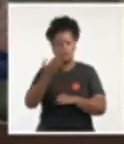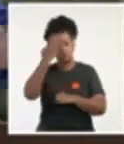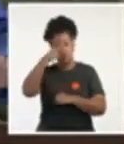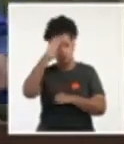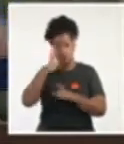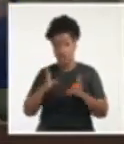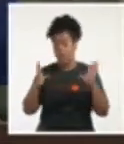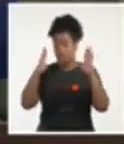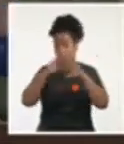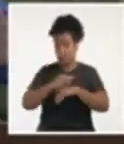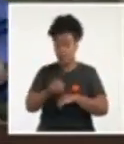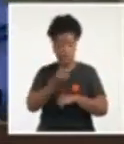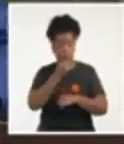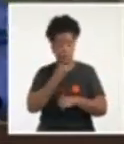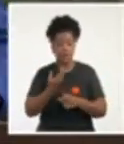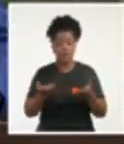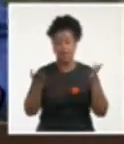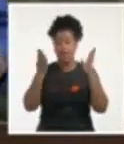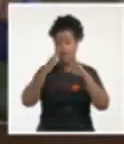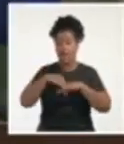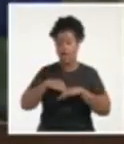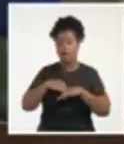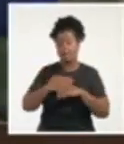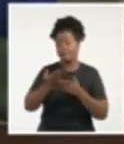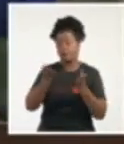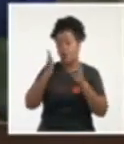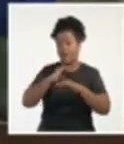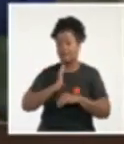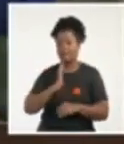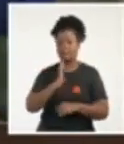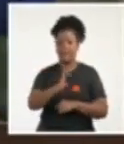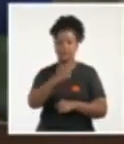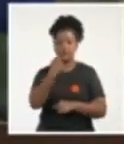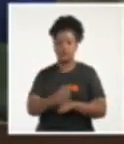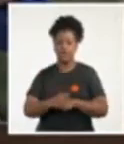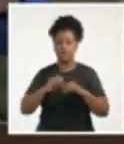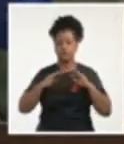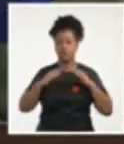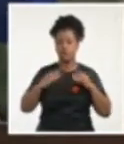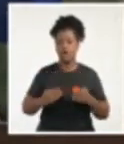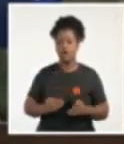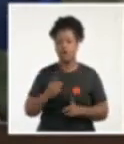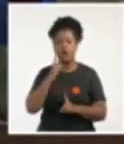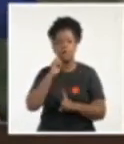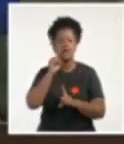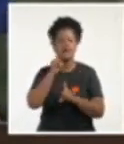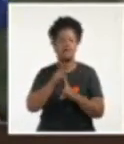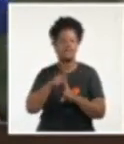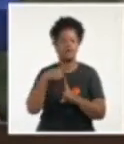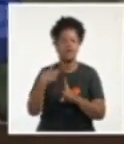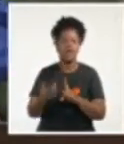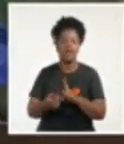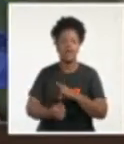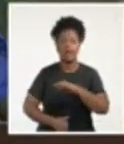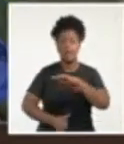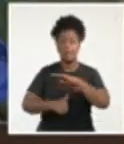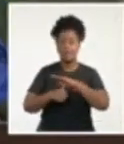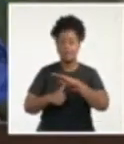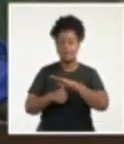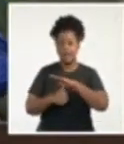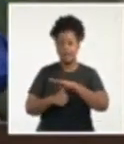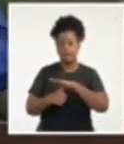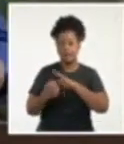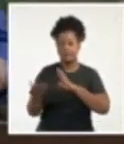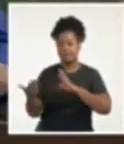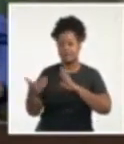de que en Cuba hay represión, de que en Cuba no se respetan los derechos humanos, para presionar a esa administración de que no entre a un